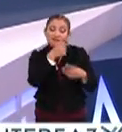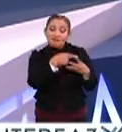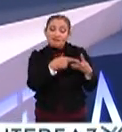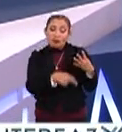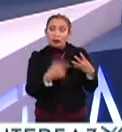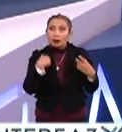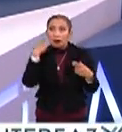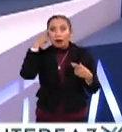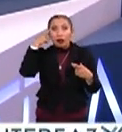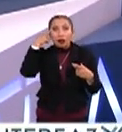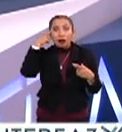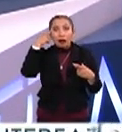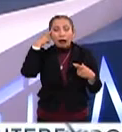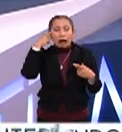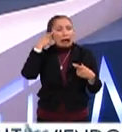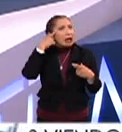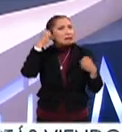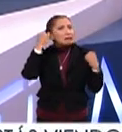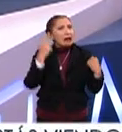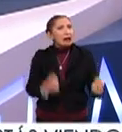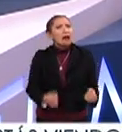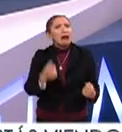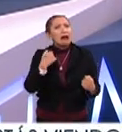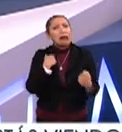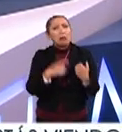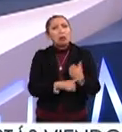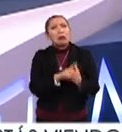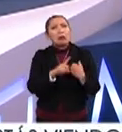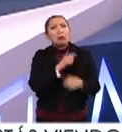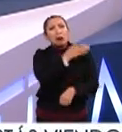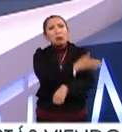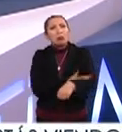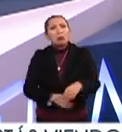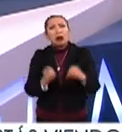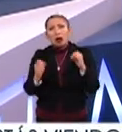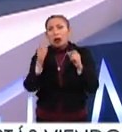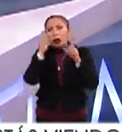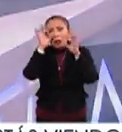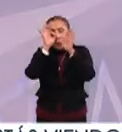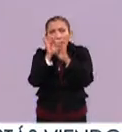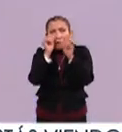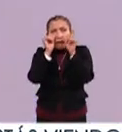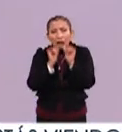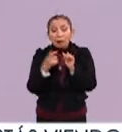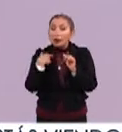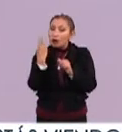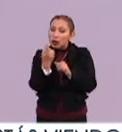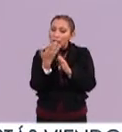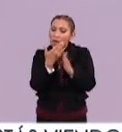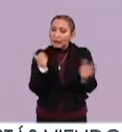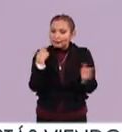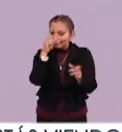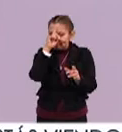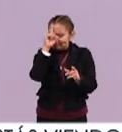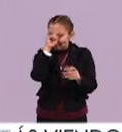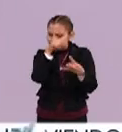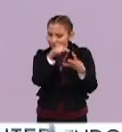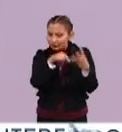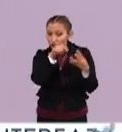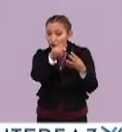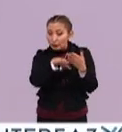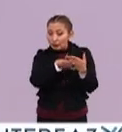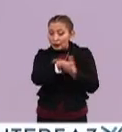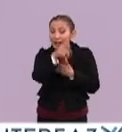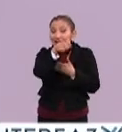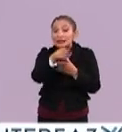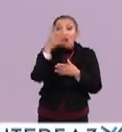lo primero que se les viene a la mente es las complicaciones, pero es importante educarlos sobre el abordaje y la